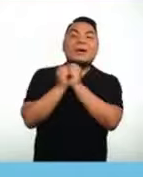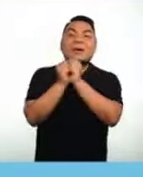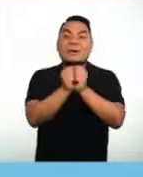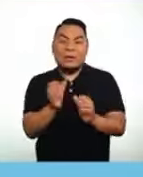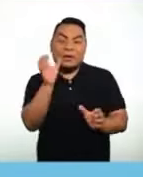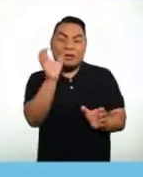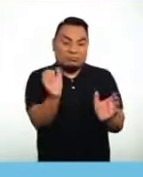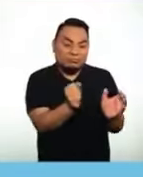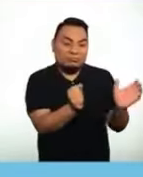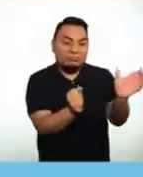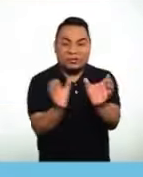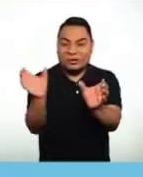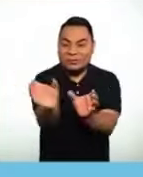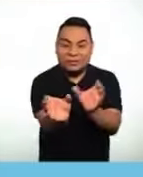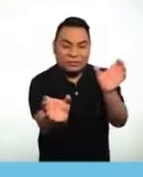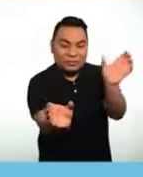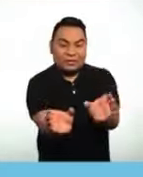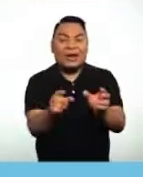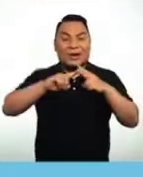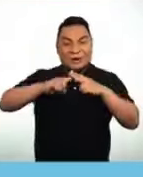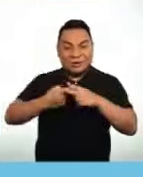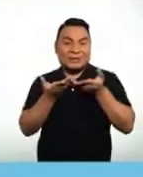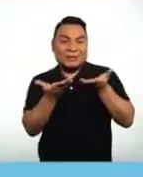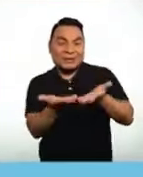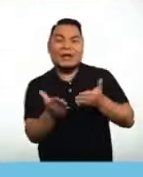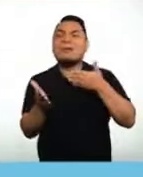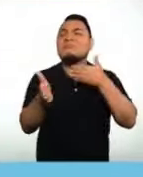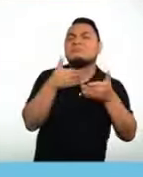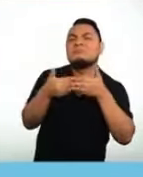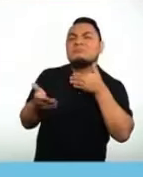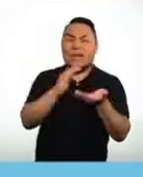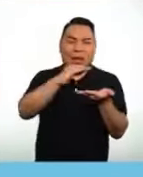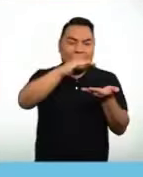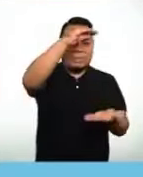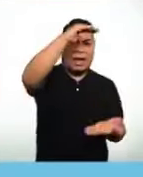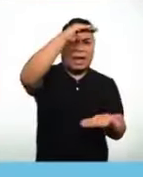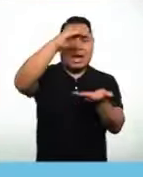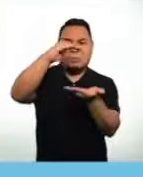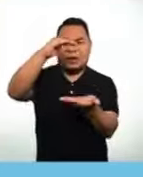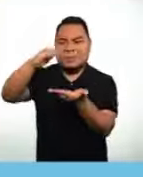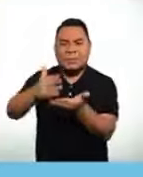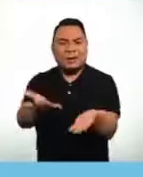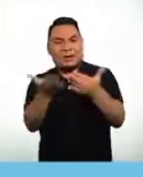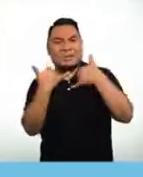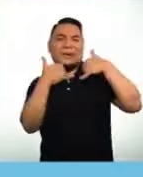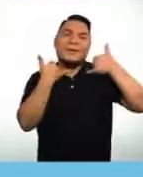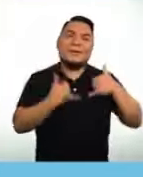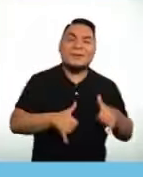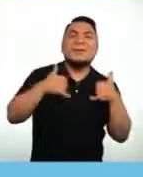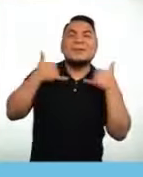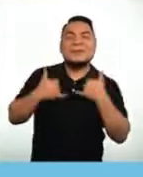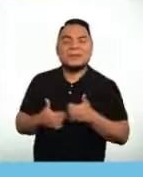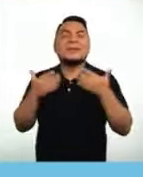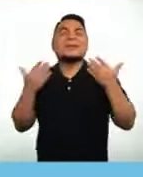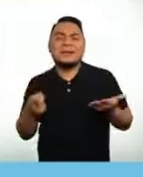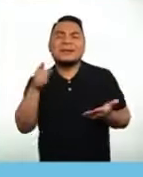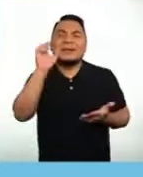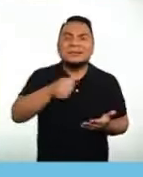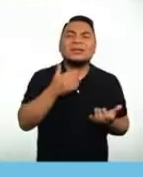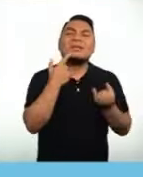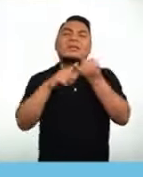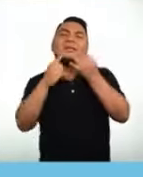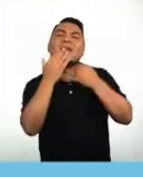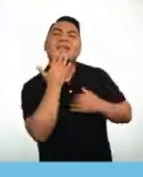vez. Junto las botellas para comenzar. No importa el tamaño, vamos a jugar.